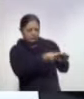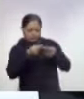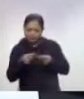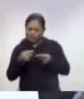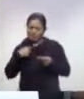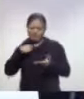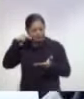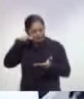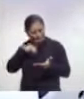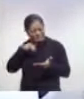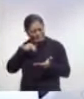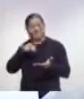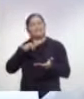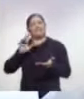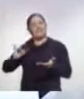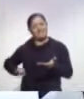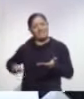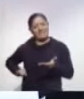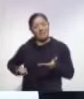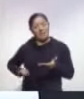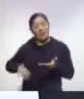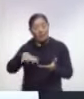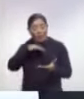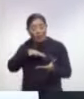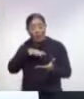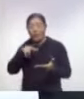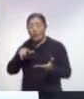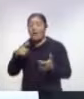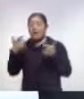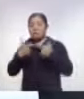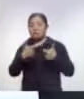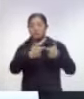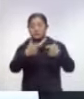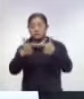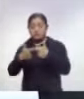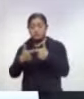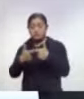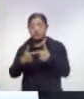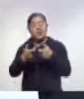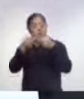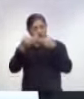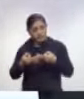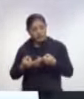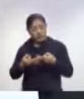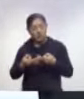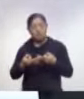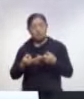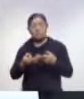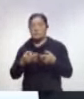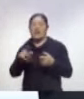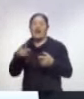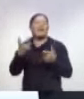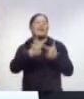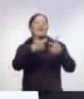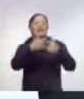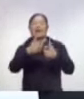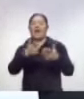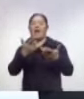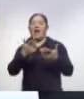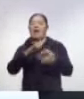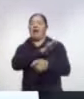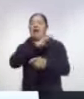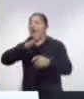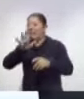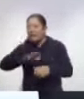es el crecimiento que tuvo la economía del sector formal, del sector formal, no la economía en general de